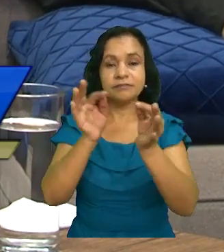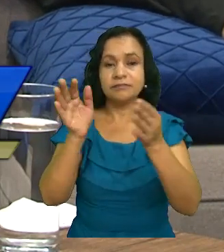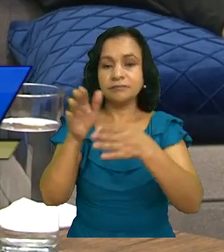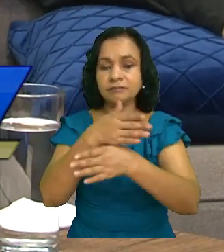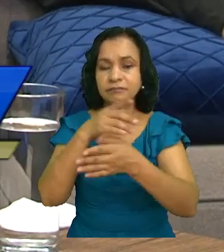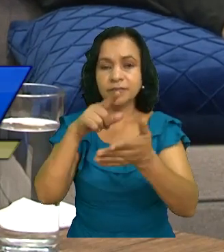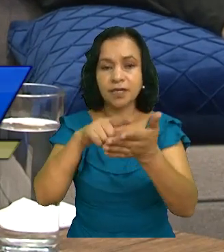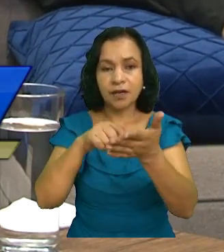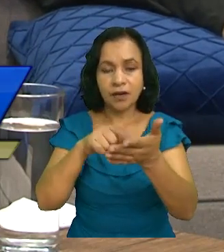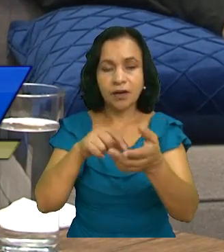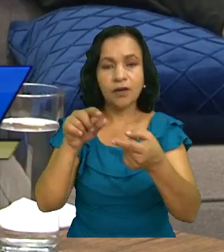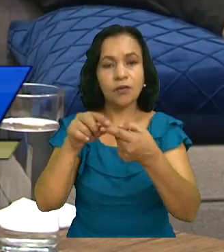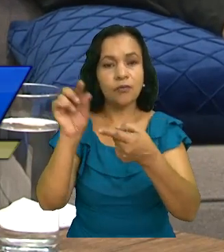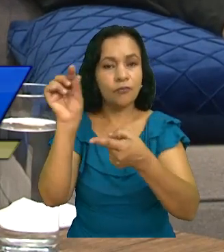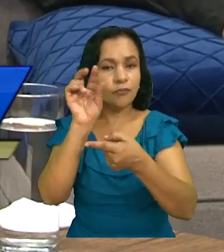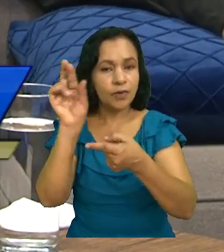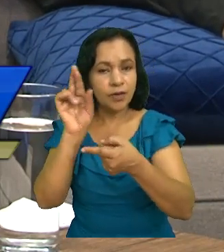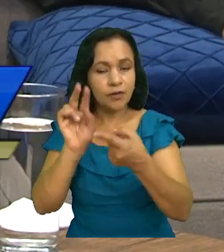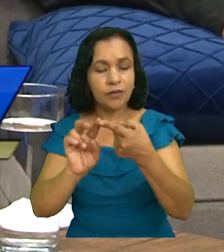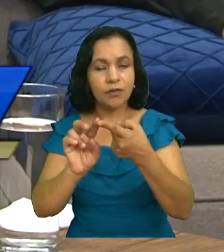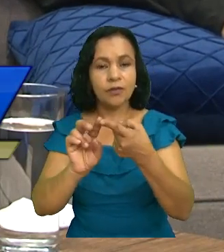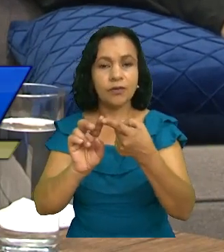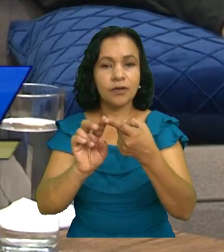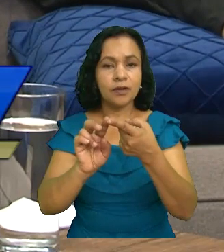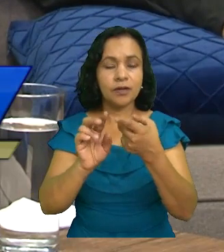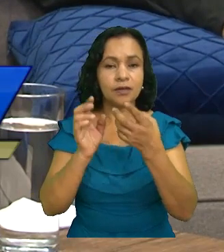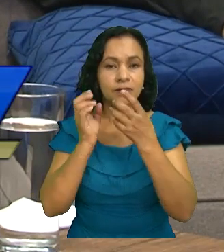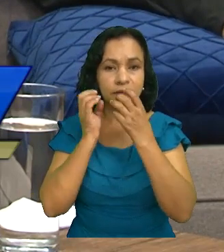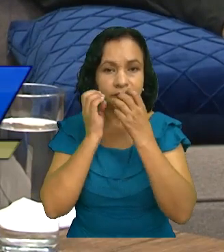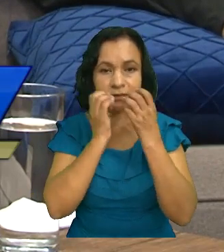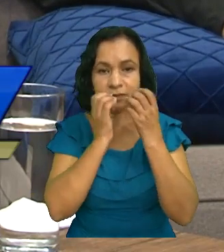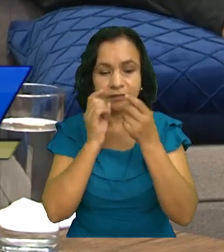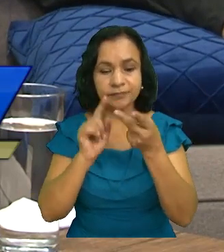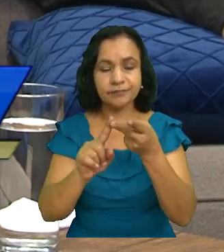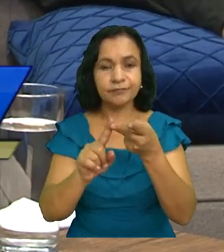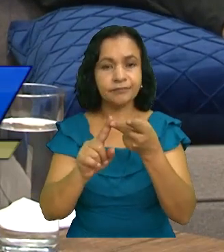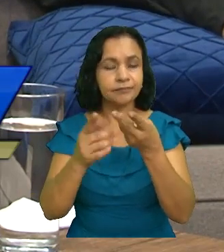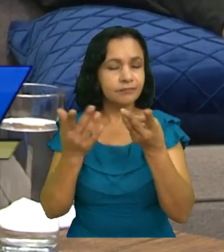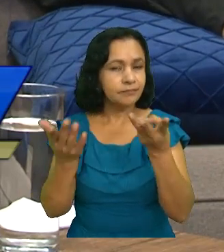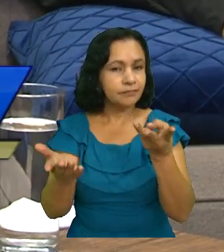básicos, frijoles, arroz, maíz,